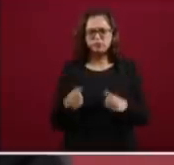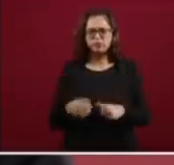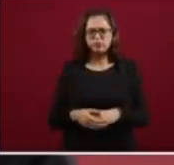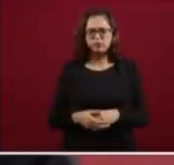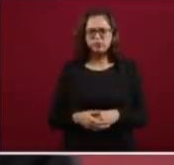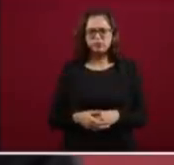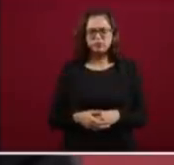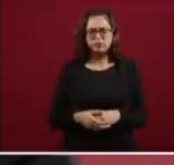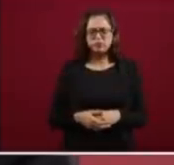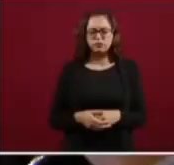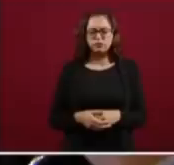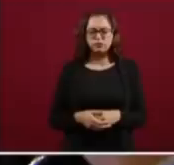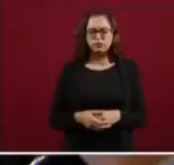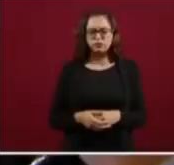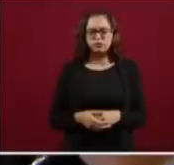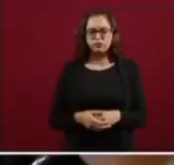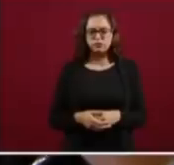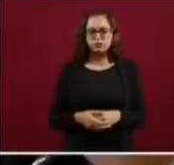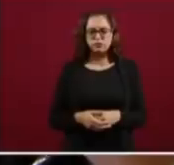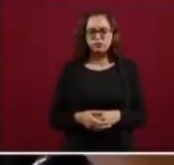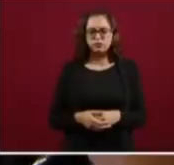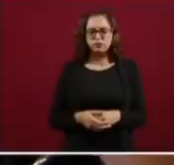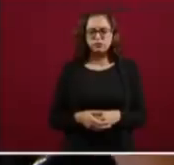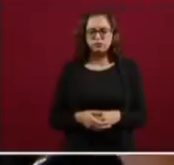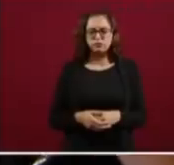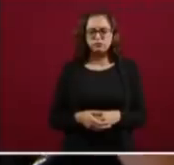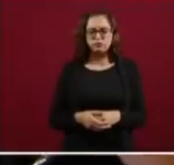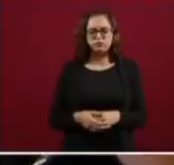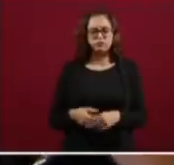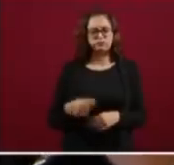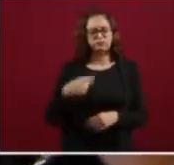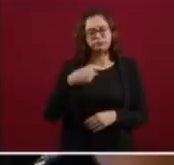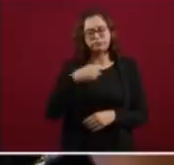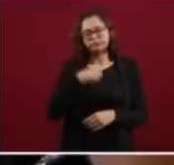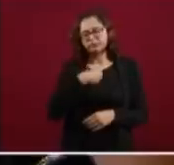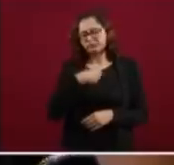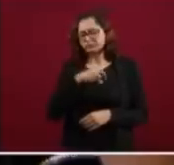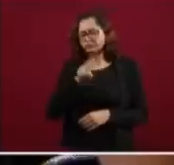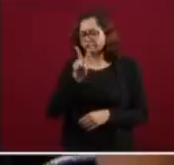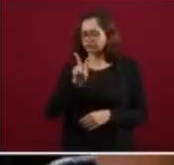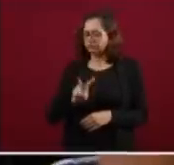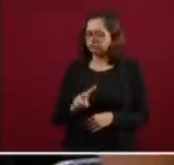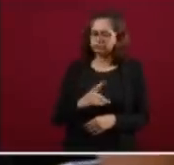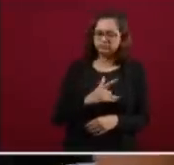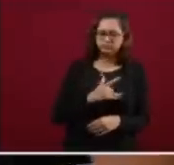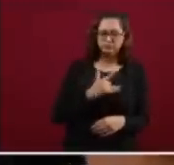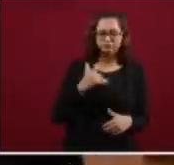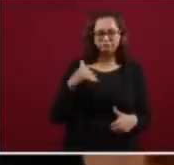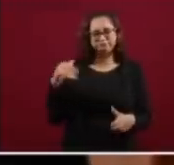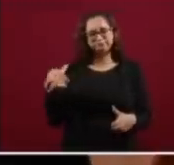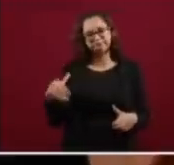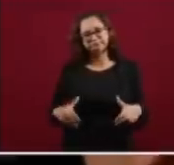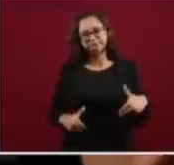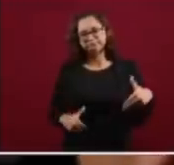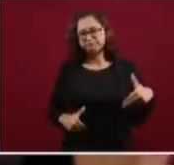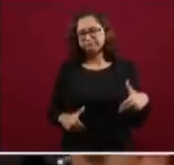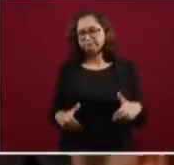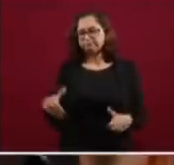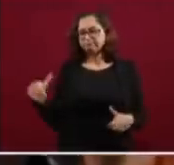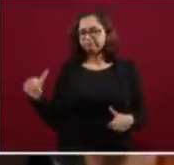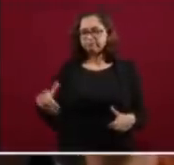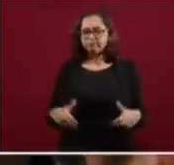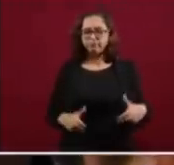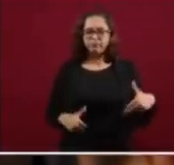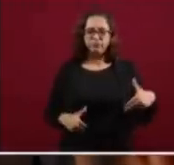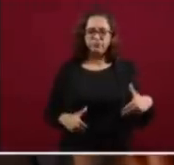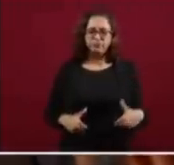procuramos a mí hasta me molesta cuando veo las